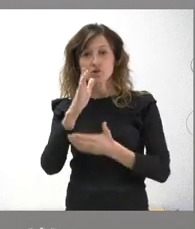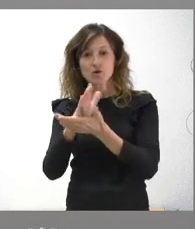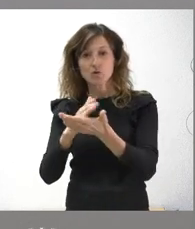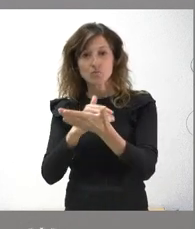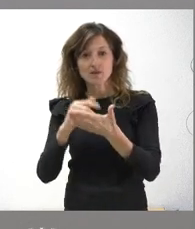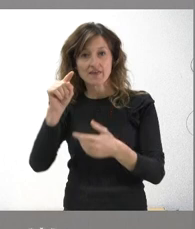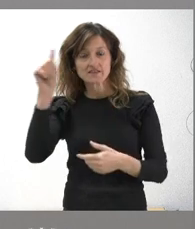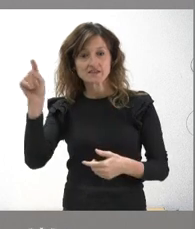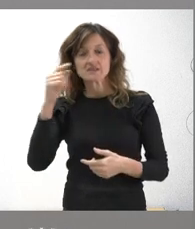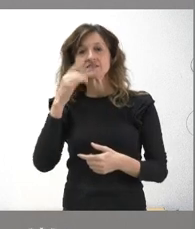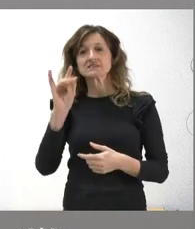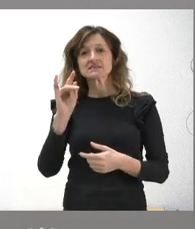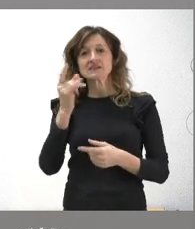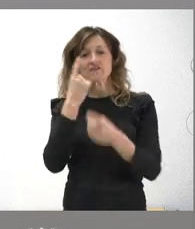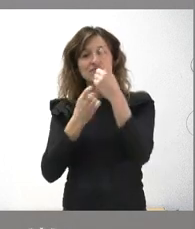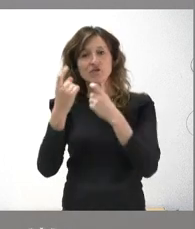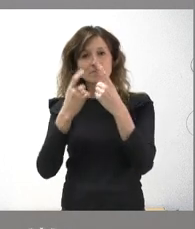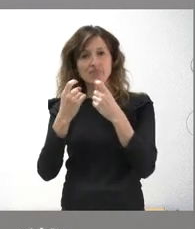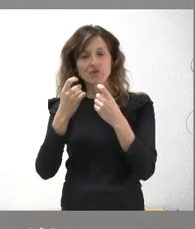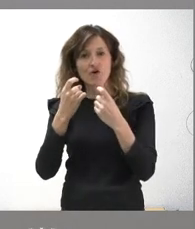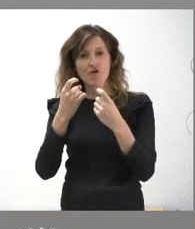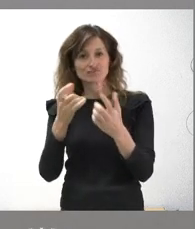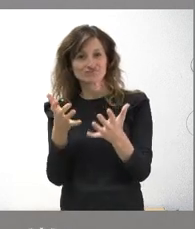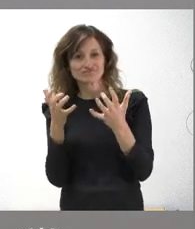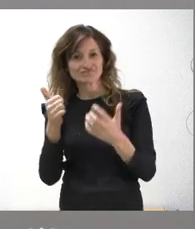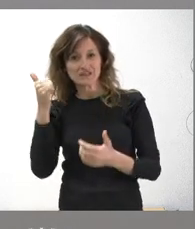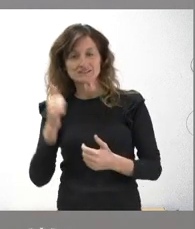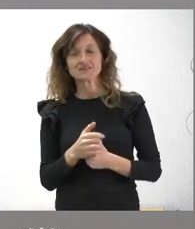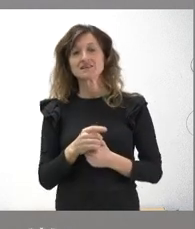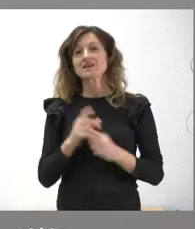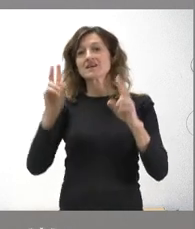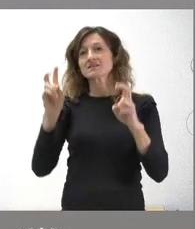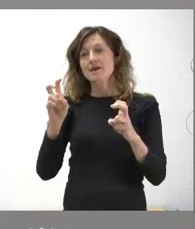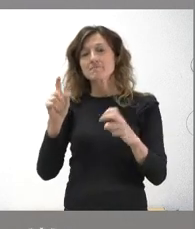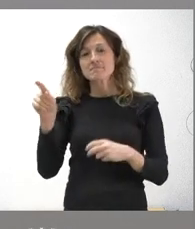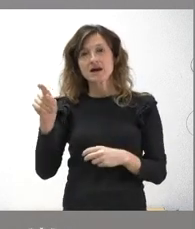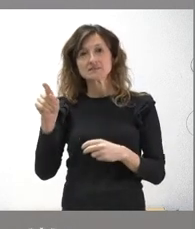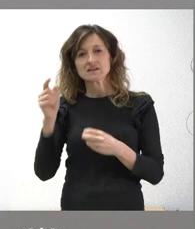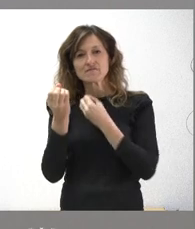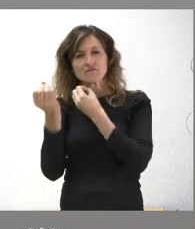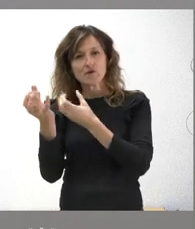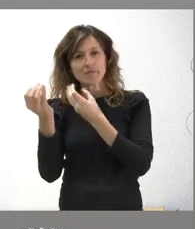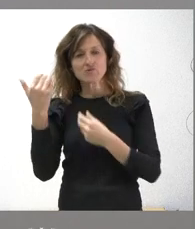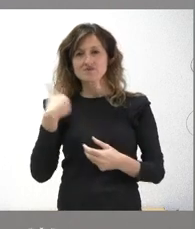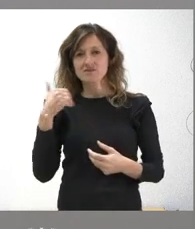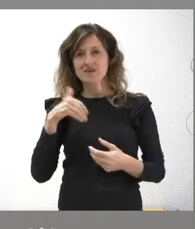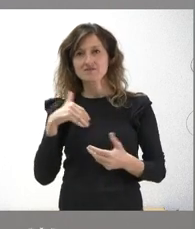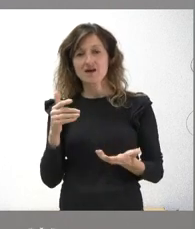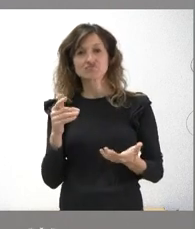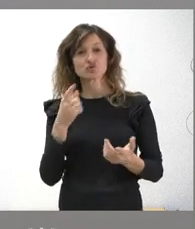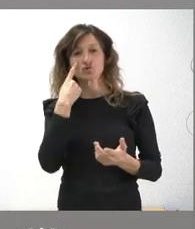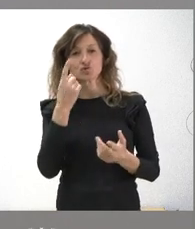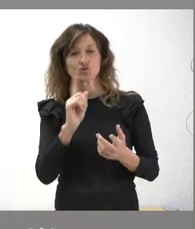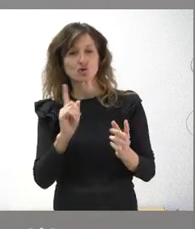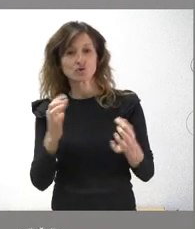están con una información privilegiada que sí que están negociando estas cuestiones que sí que tienen una información y no es normal que